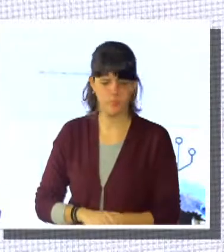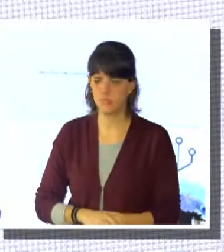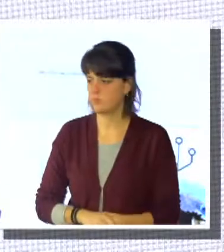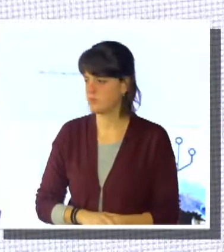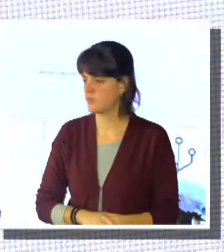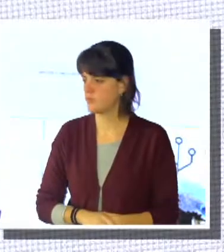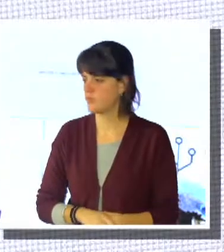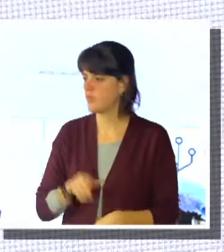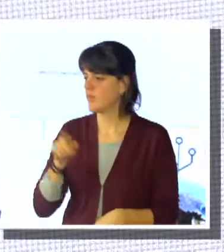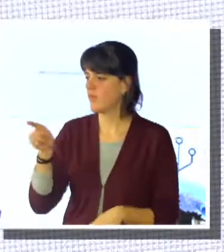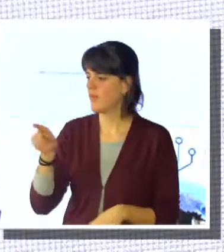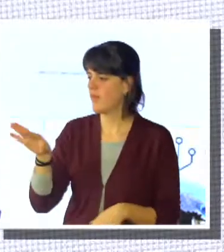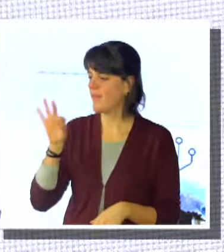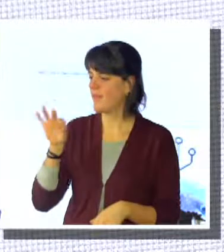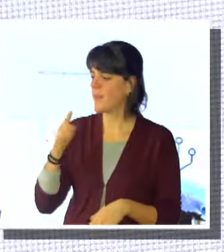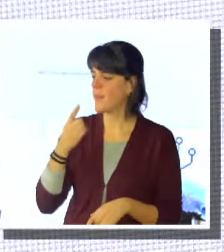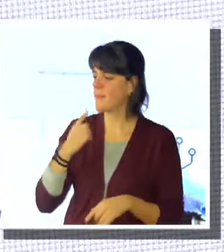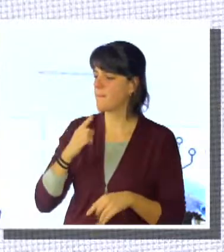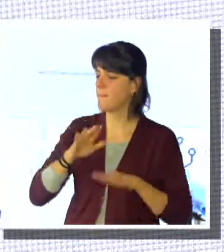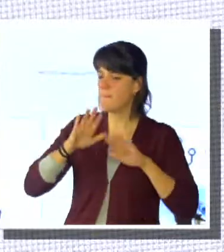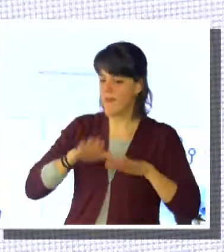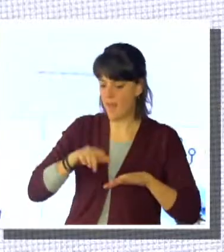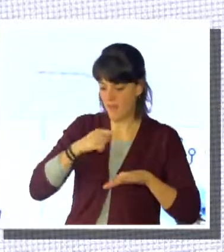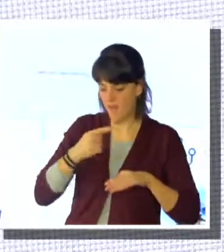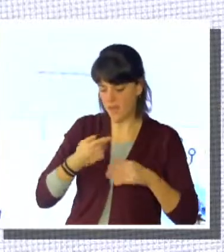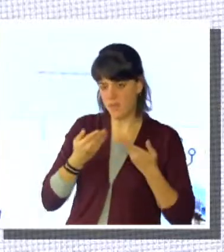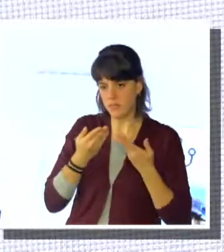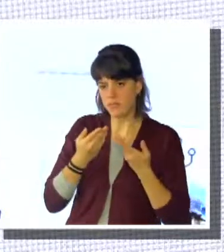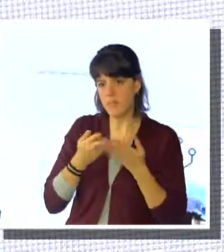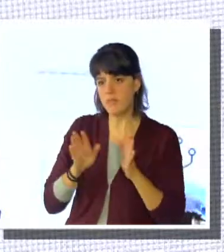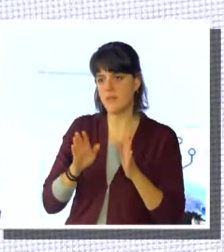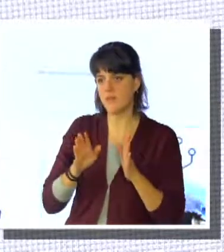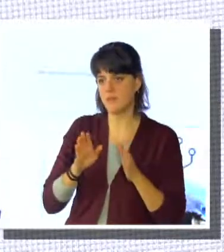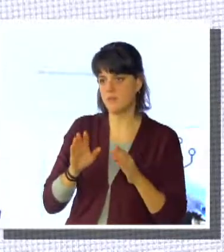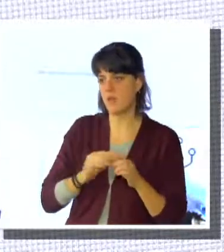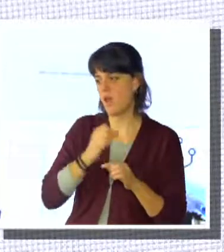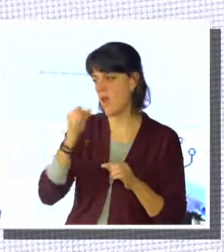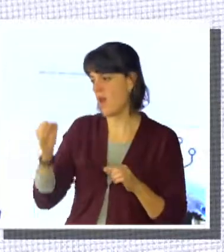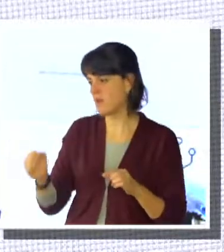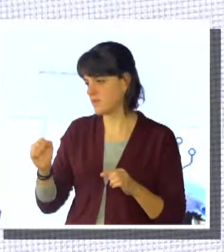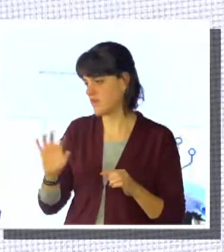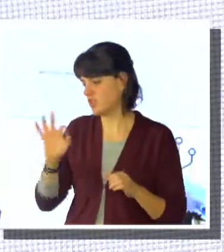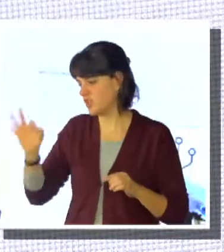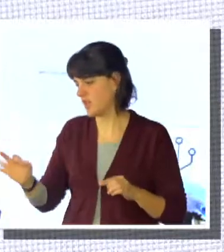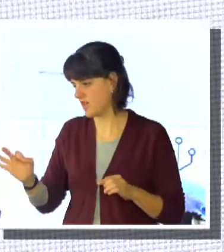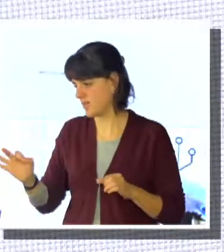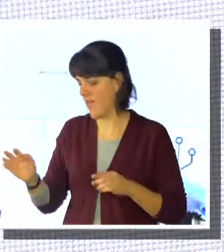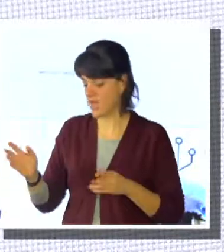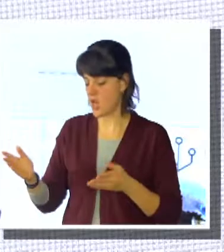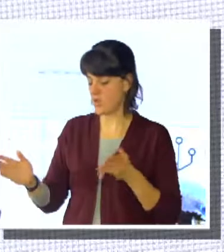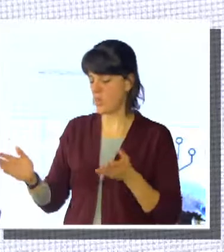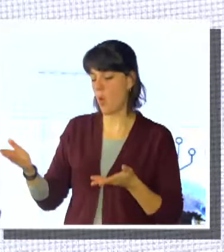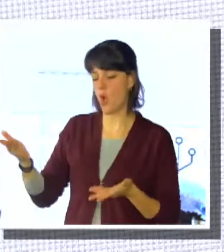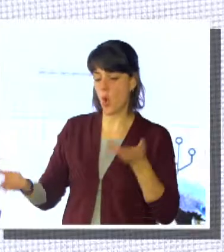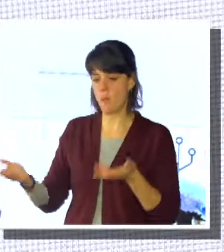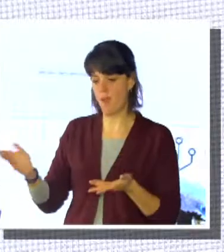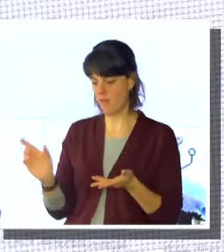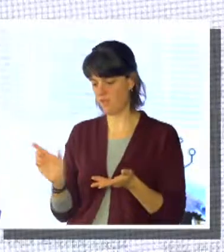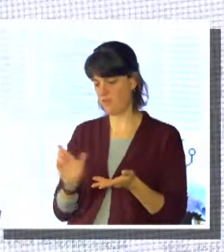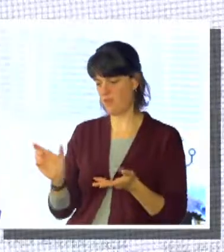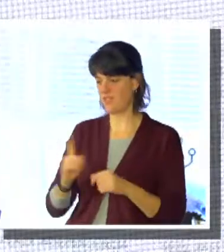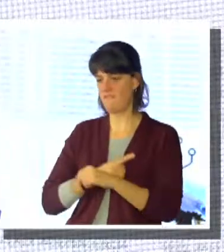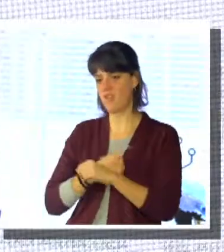peso que lo determina la persona que va a utilizar la herramienta de acuerdo a lo que le importa, a lo que le parece más importante, llegamos a un